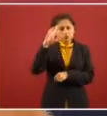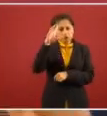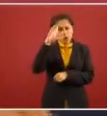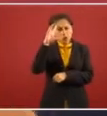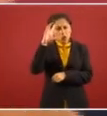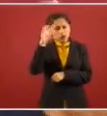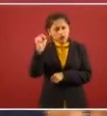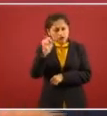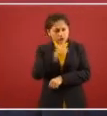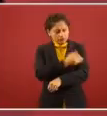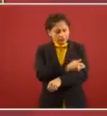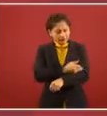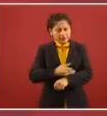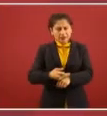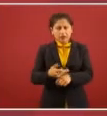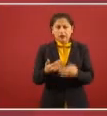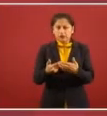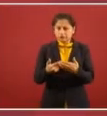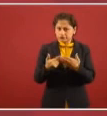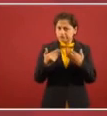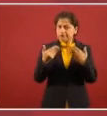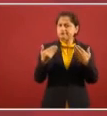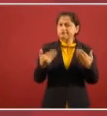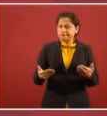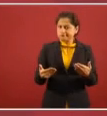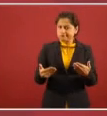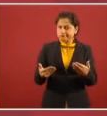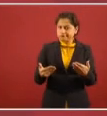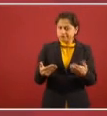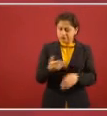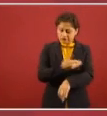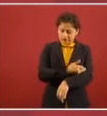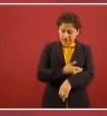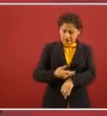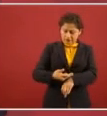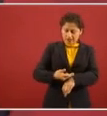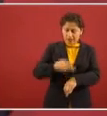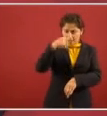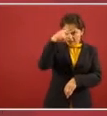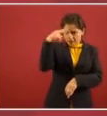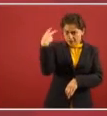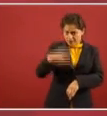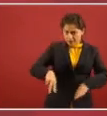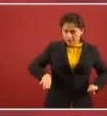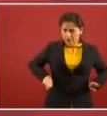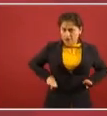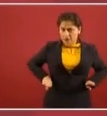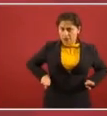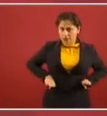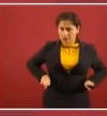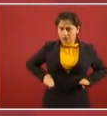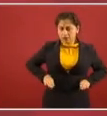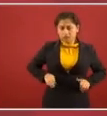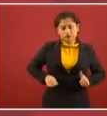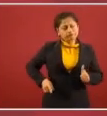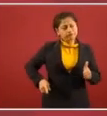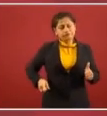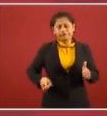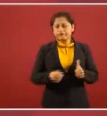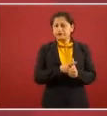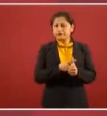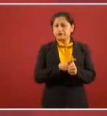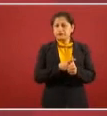La familia moderna, la familia de México, es la institución de seguridad social